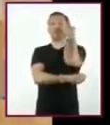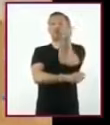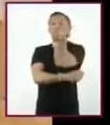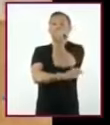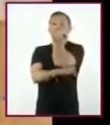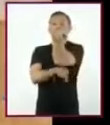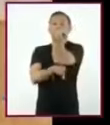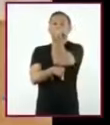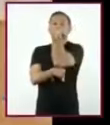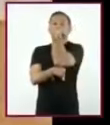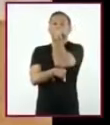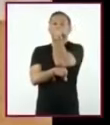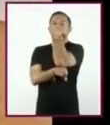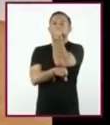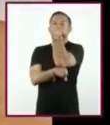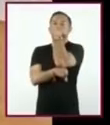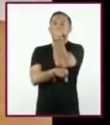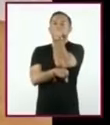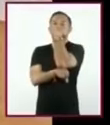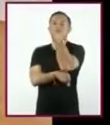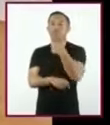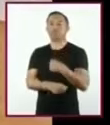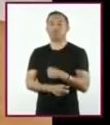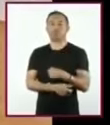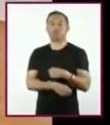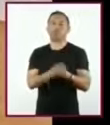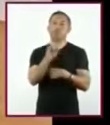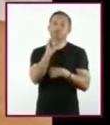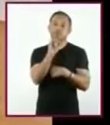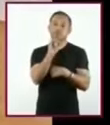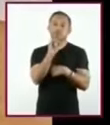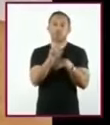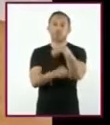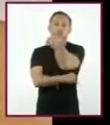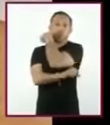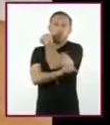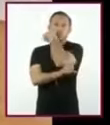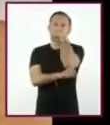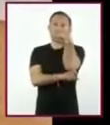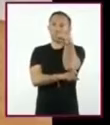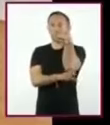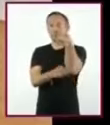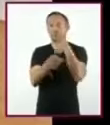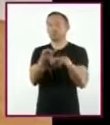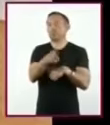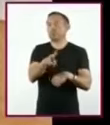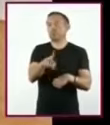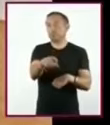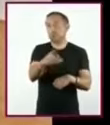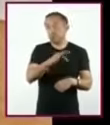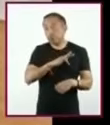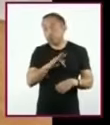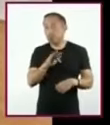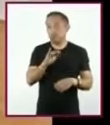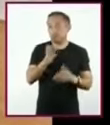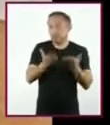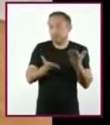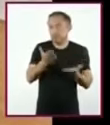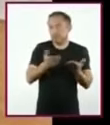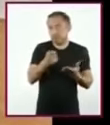fuera de la rodilla derecha o por encima, según tus posibilidades.